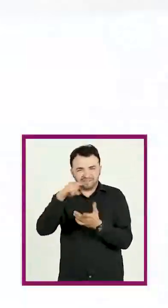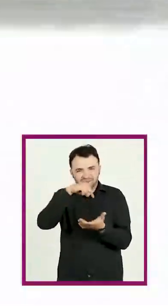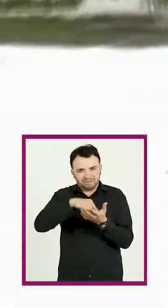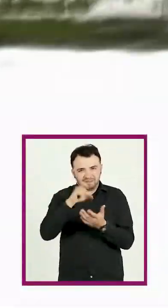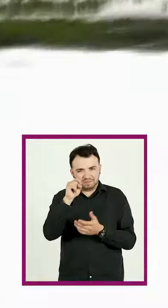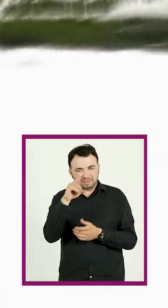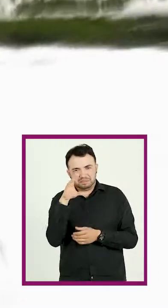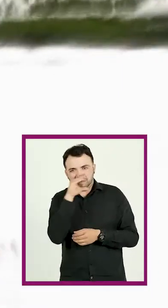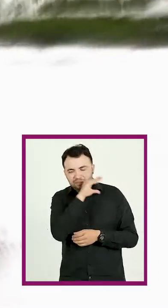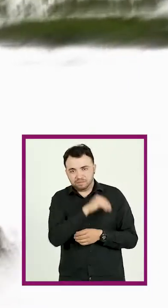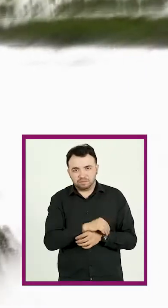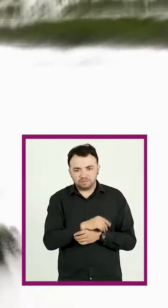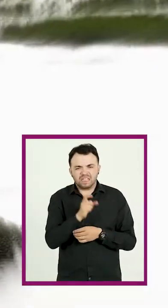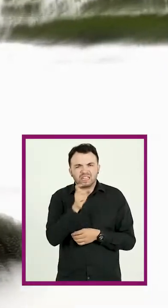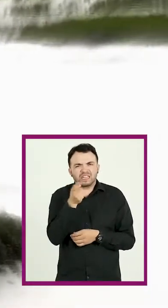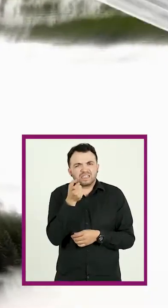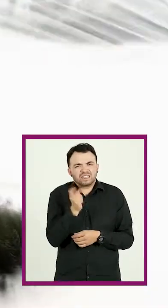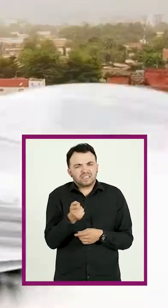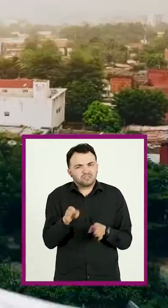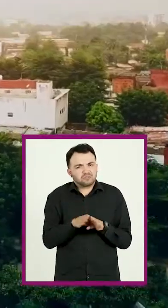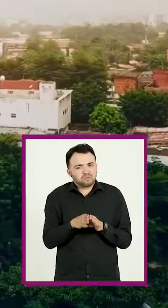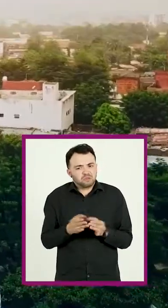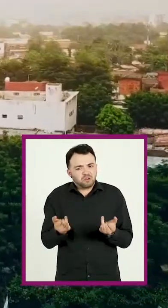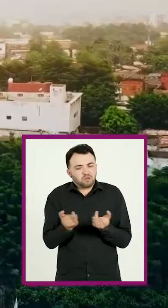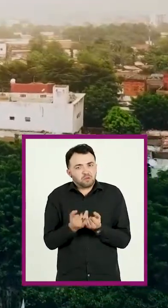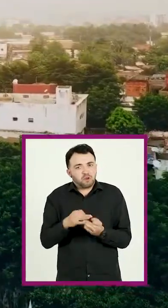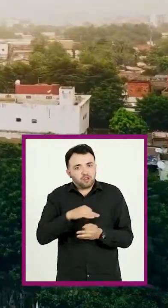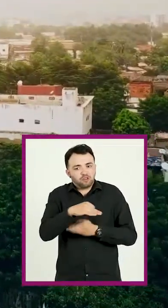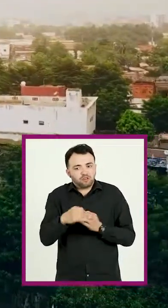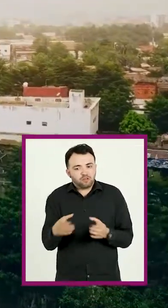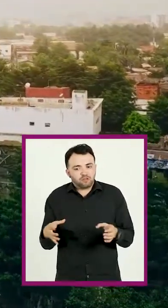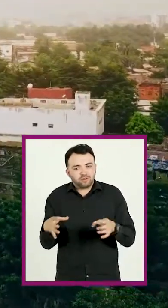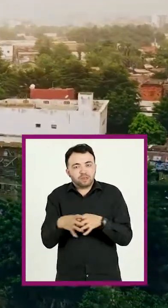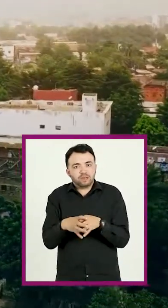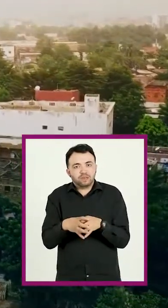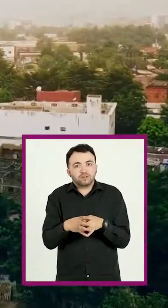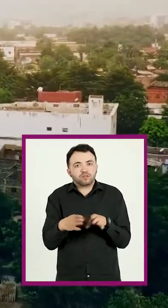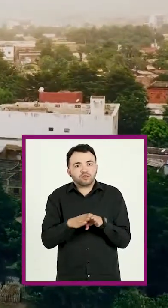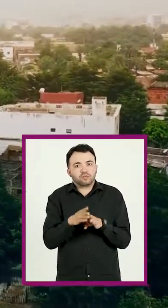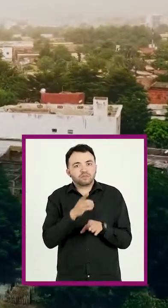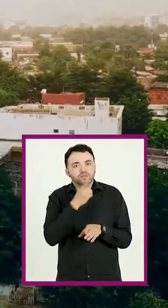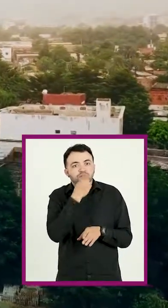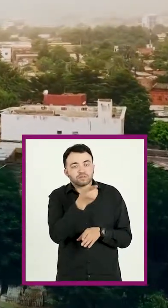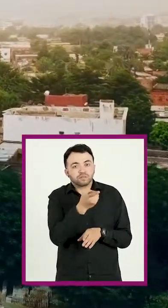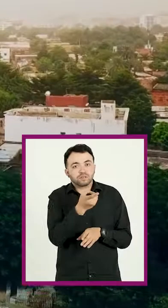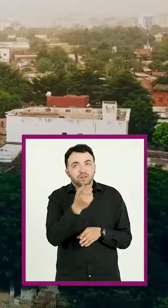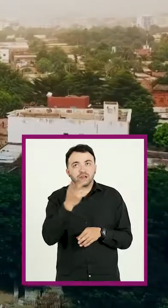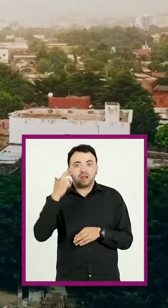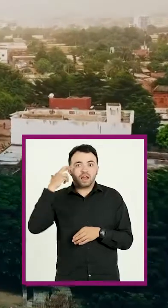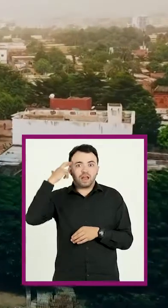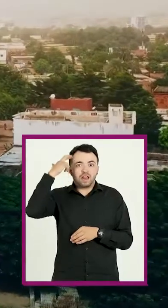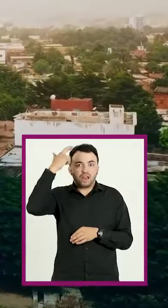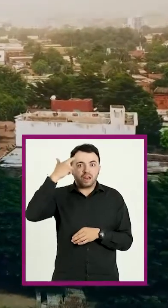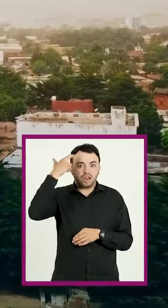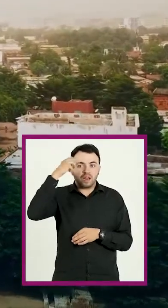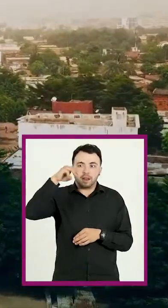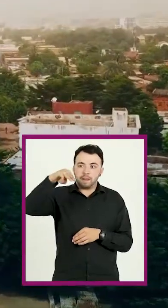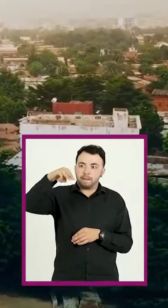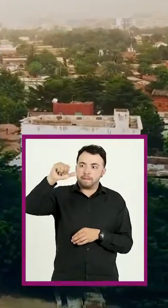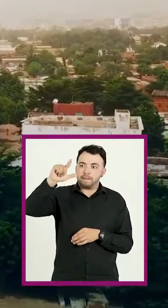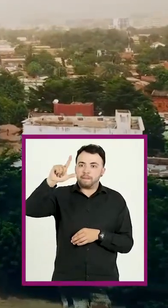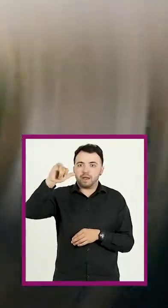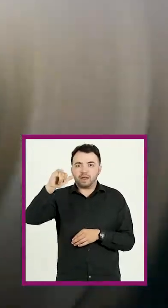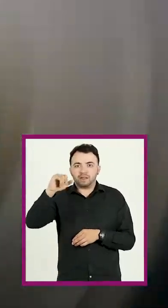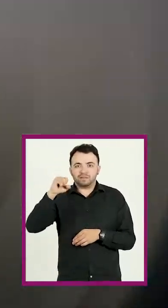diversas regiones, y bueno, en común lo que tienen es que todos reconocen como un ancestro común el poderoso reino de Mali